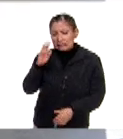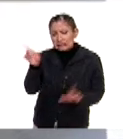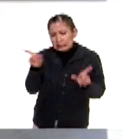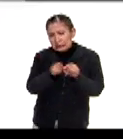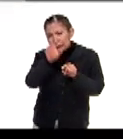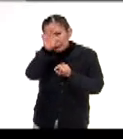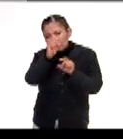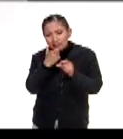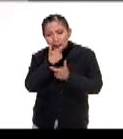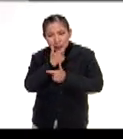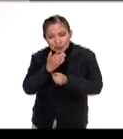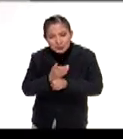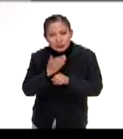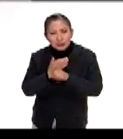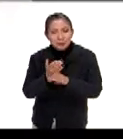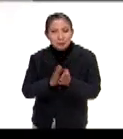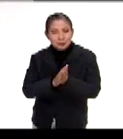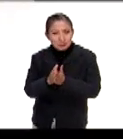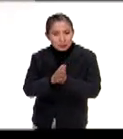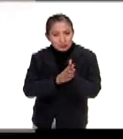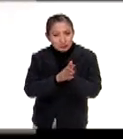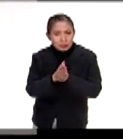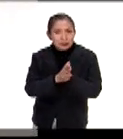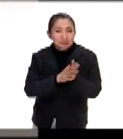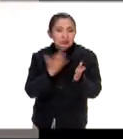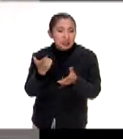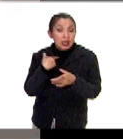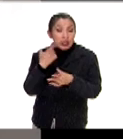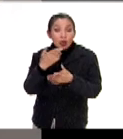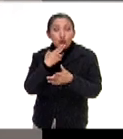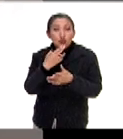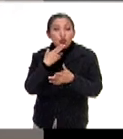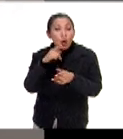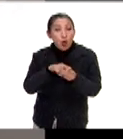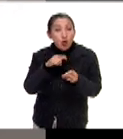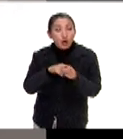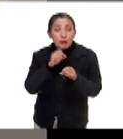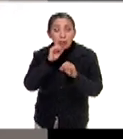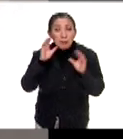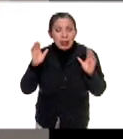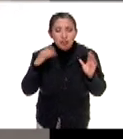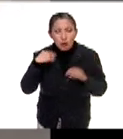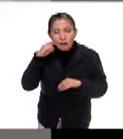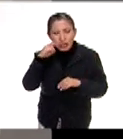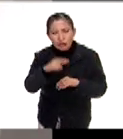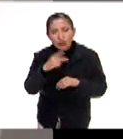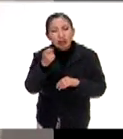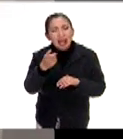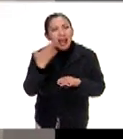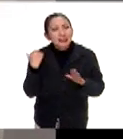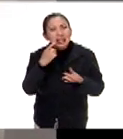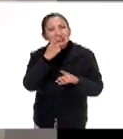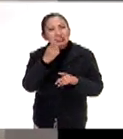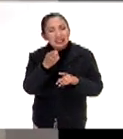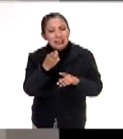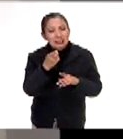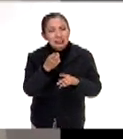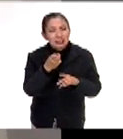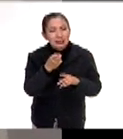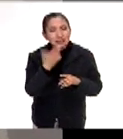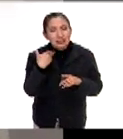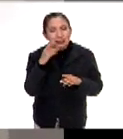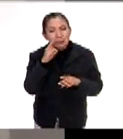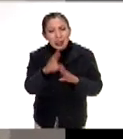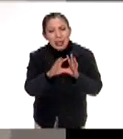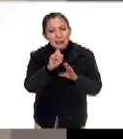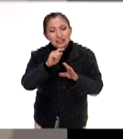síntesis, con humor, con muchas ganas, y el uso del color también es fantástico. Estaba viendo lo que nos platicabas hace rato, en donde